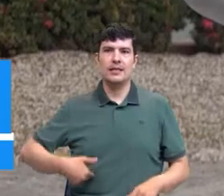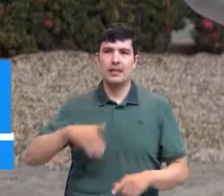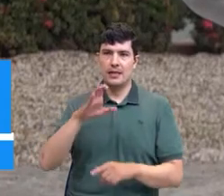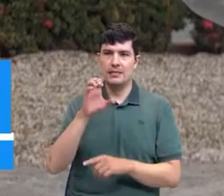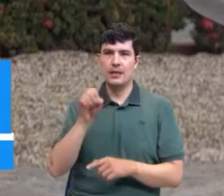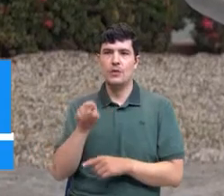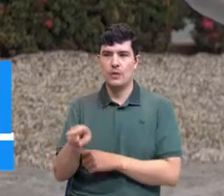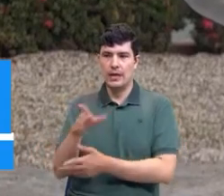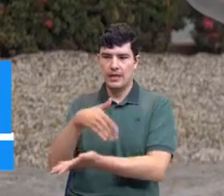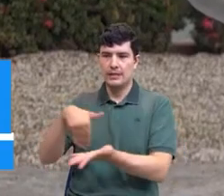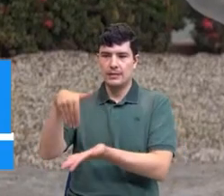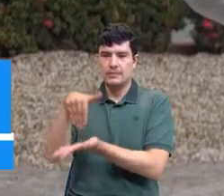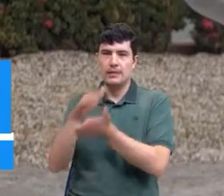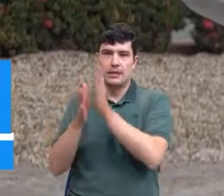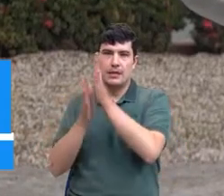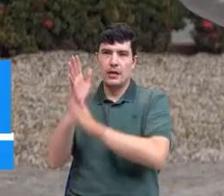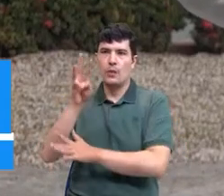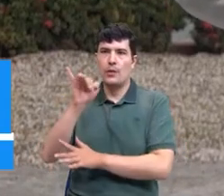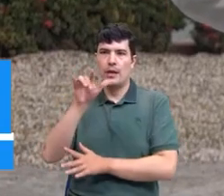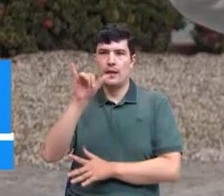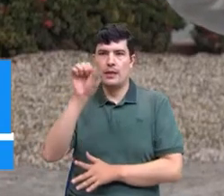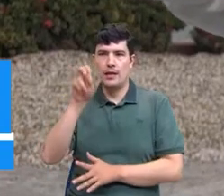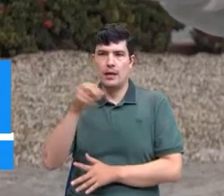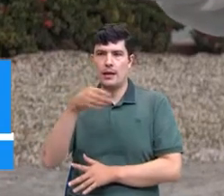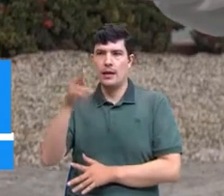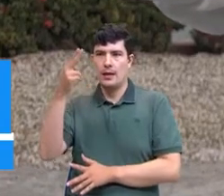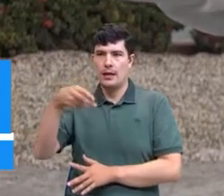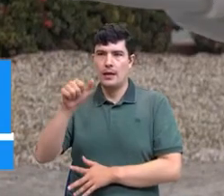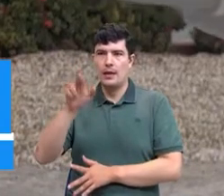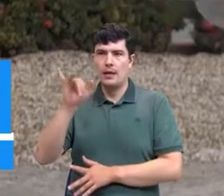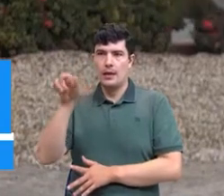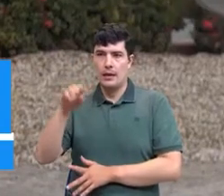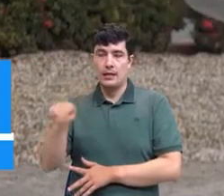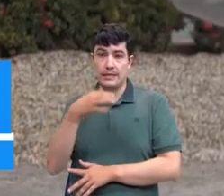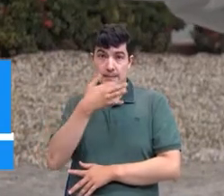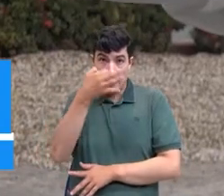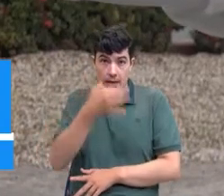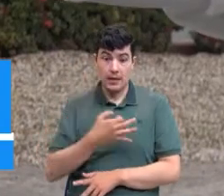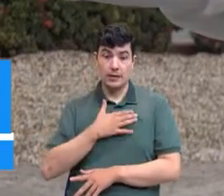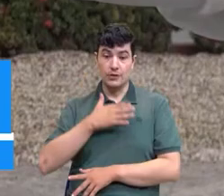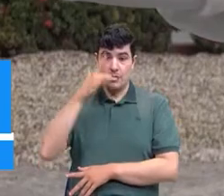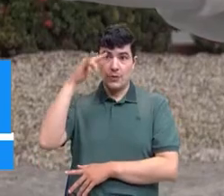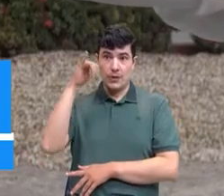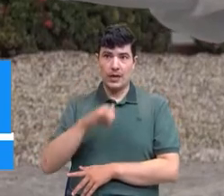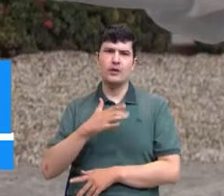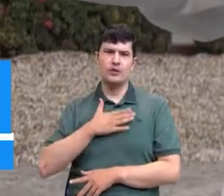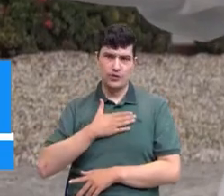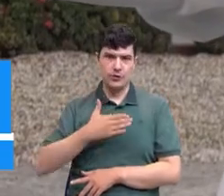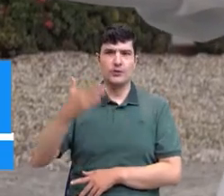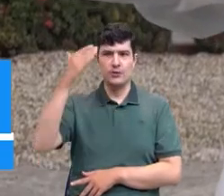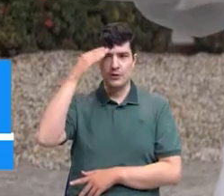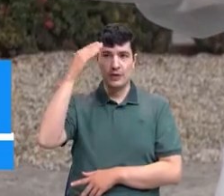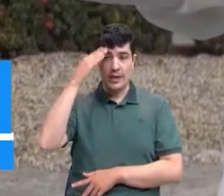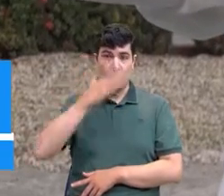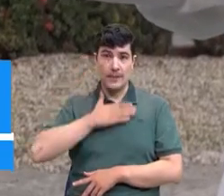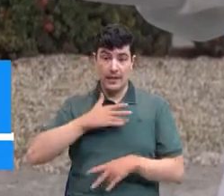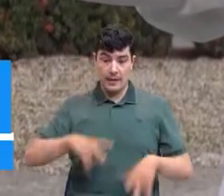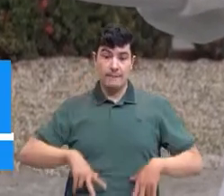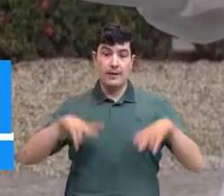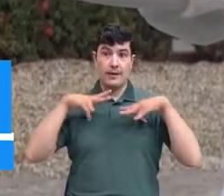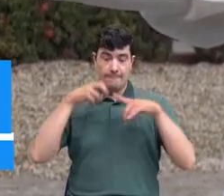Space Center, William Harris. Pues la verdad que creo y sé que van a impactar mi